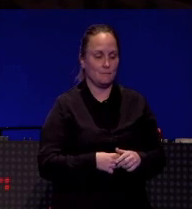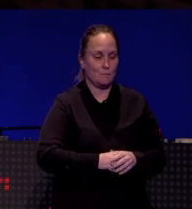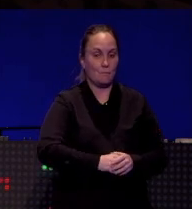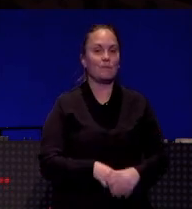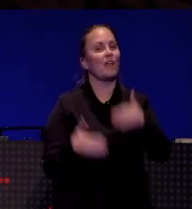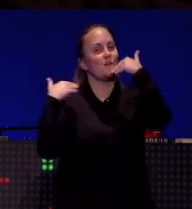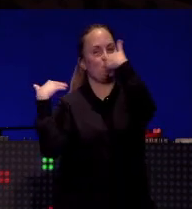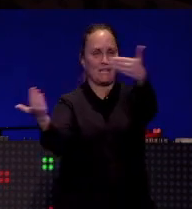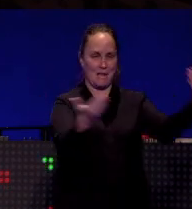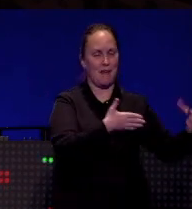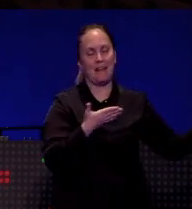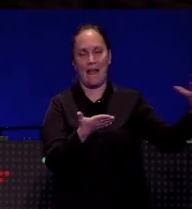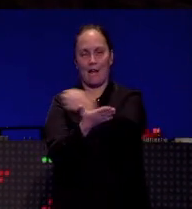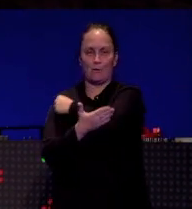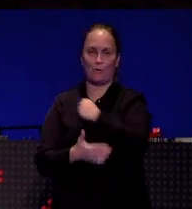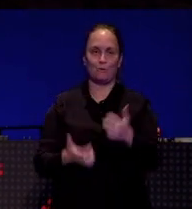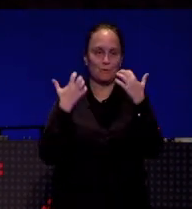muchísimas gracias a todos